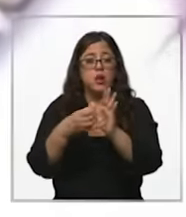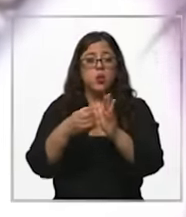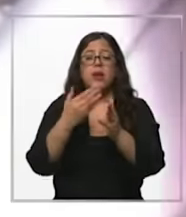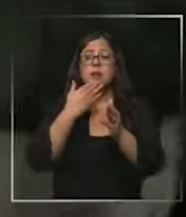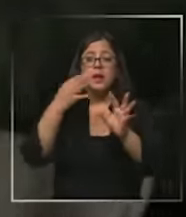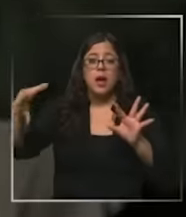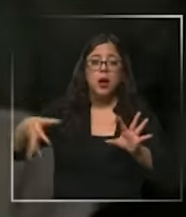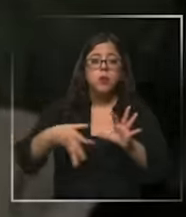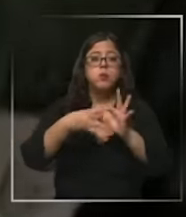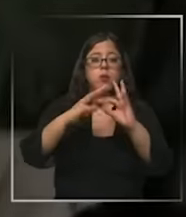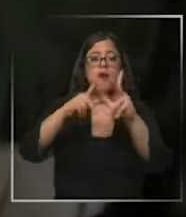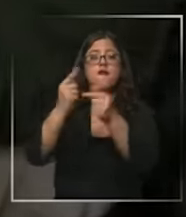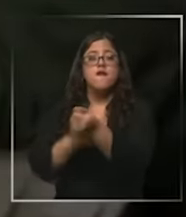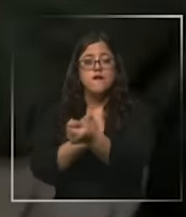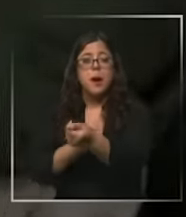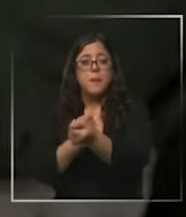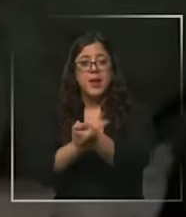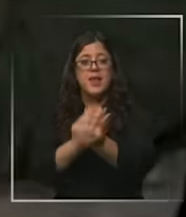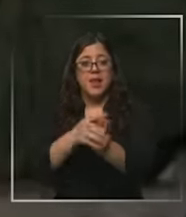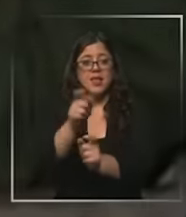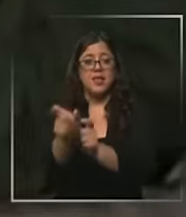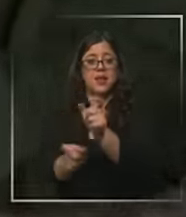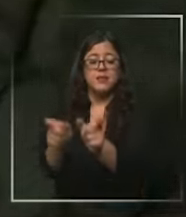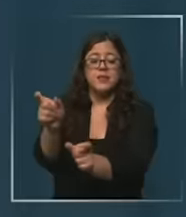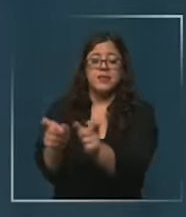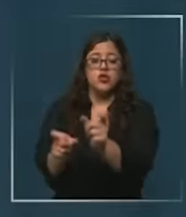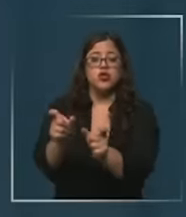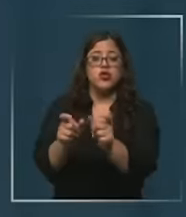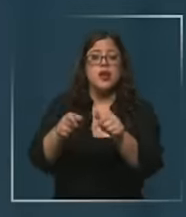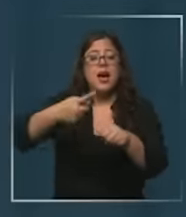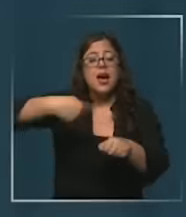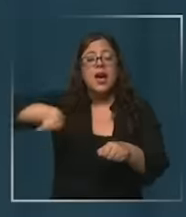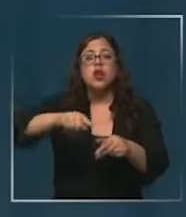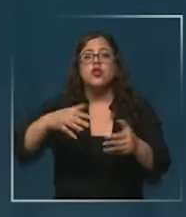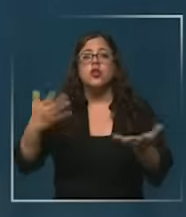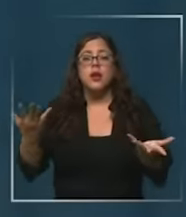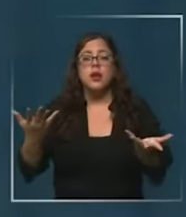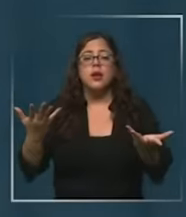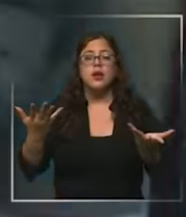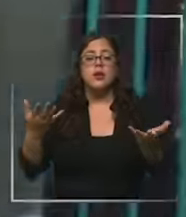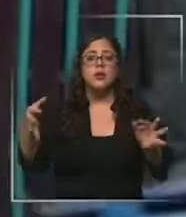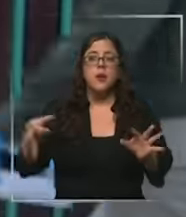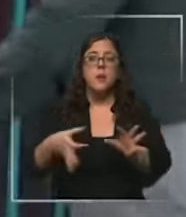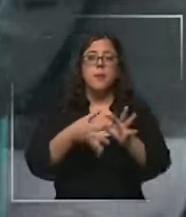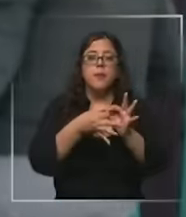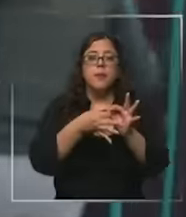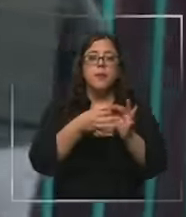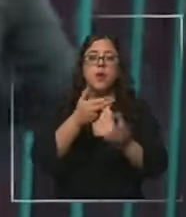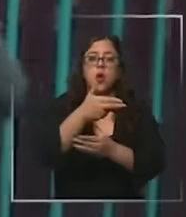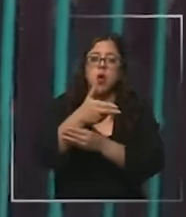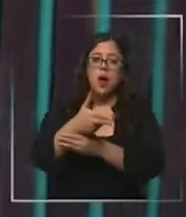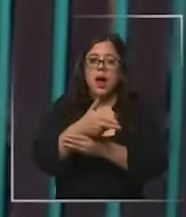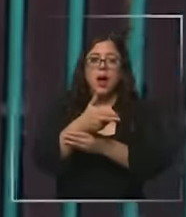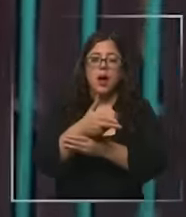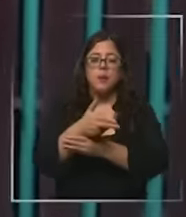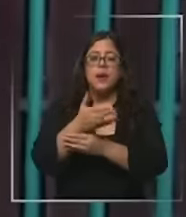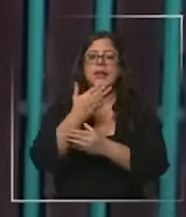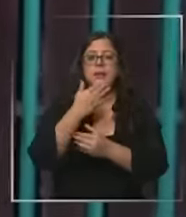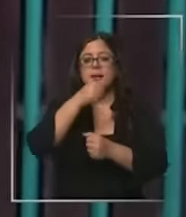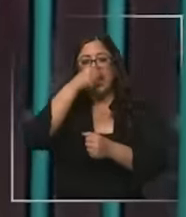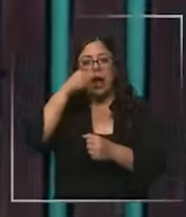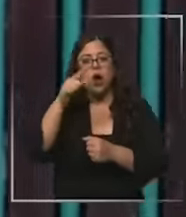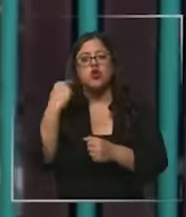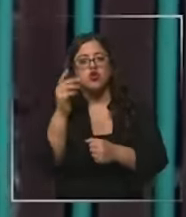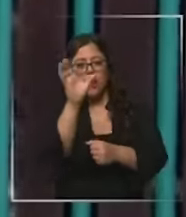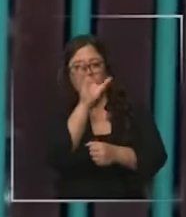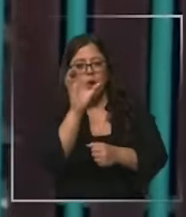vínculos consanguíneos entre estas personas, estarían obviamente vinculadas con armamento, además de la droga que nosotros estamos